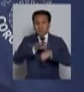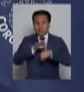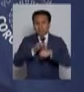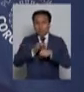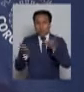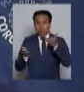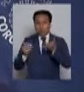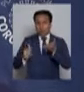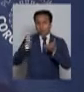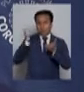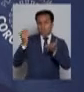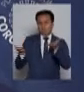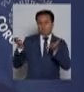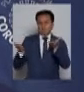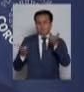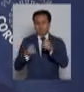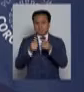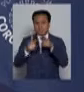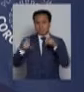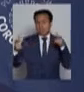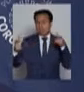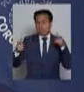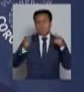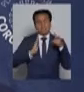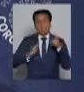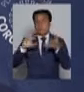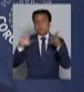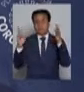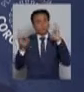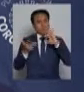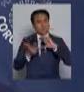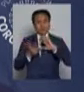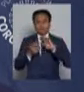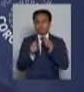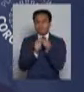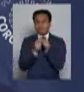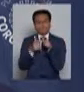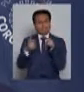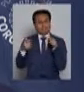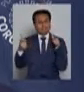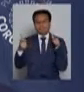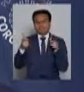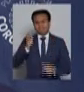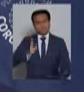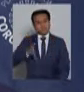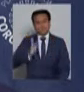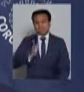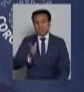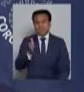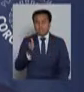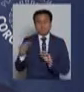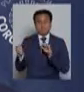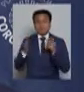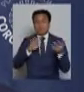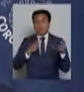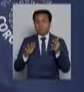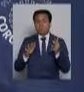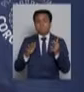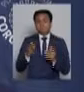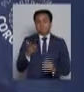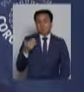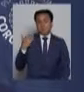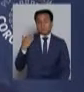anterior, que, insisto, mantiene en el mundo un aumento constante, llegando en las